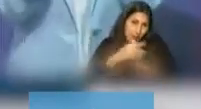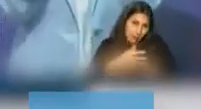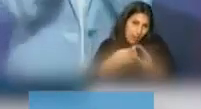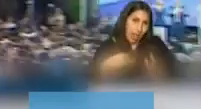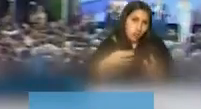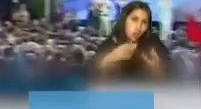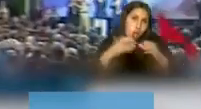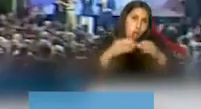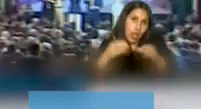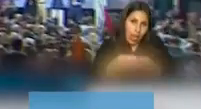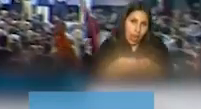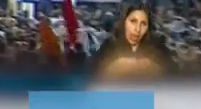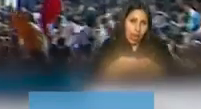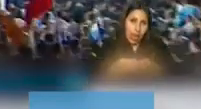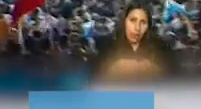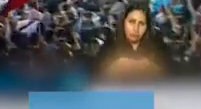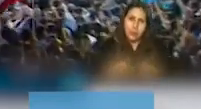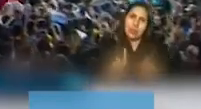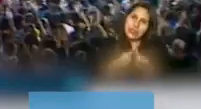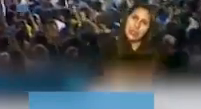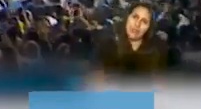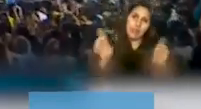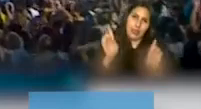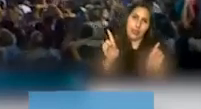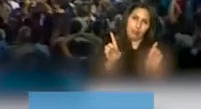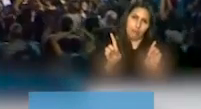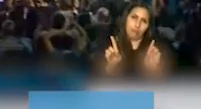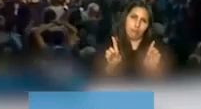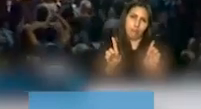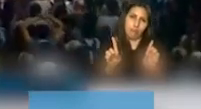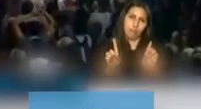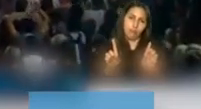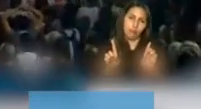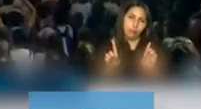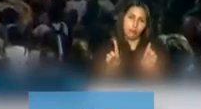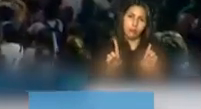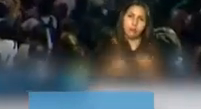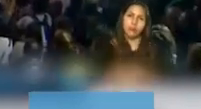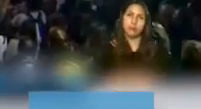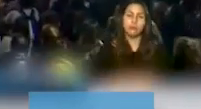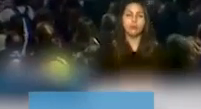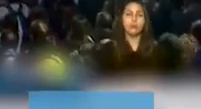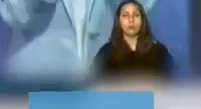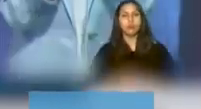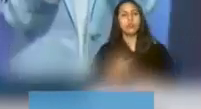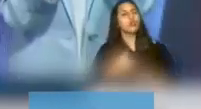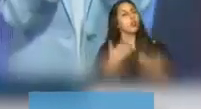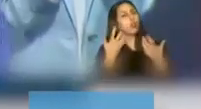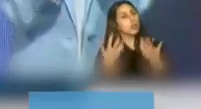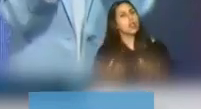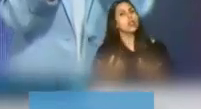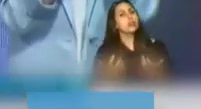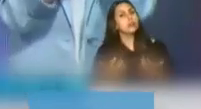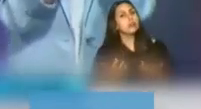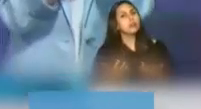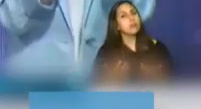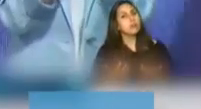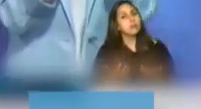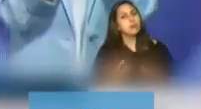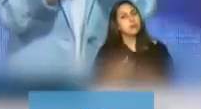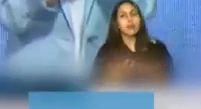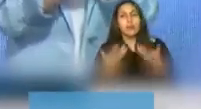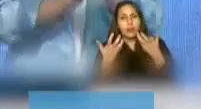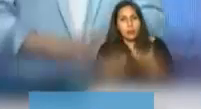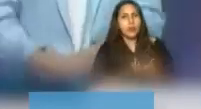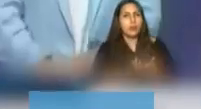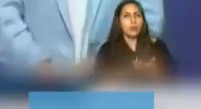veces, sí. pero no alcanza con decir una frase así, si esa frase no es melodramática, a sí. corazón abierto, lo dice creo que dos veces,